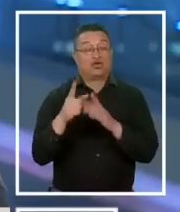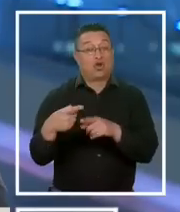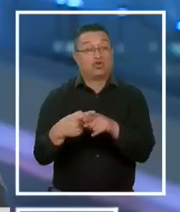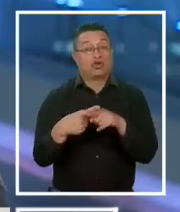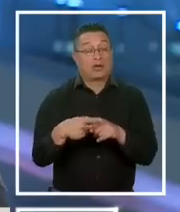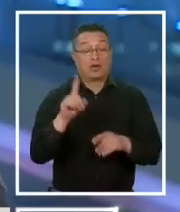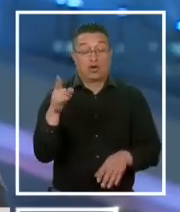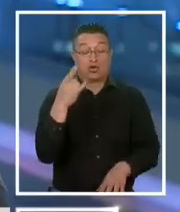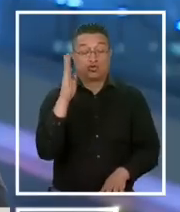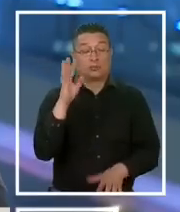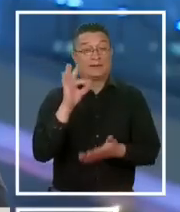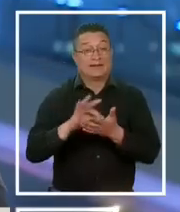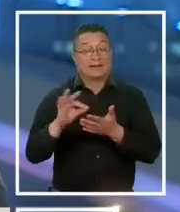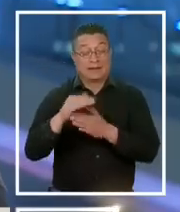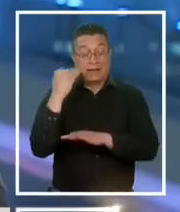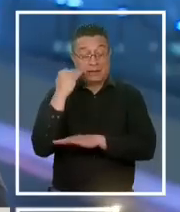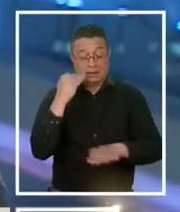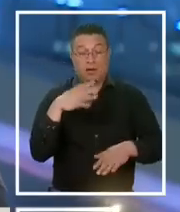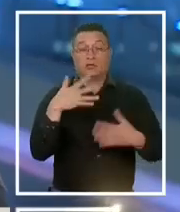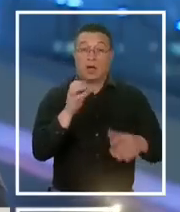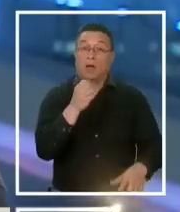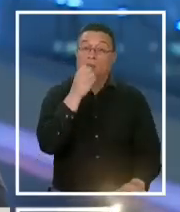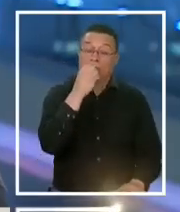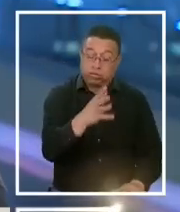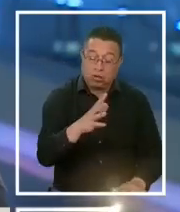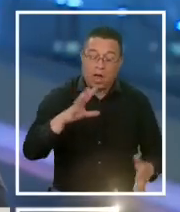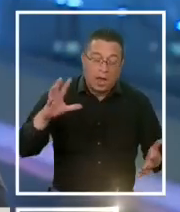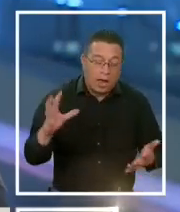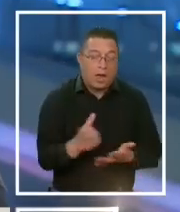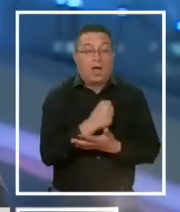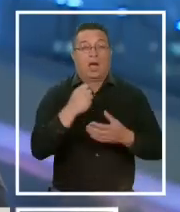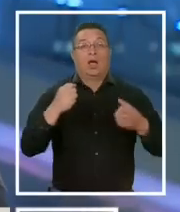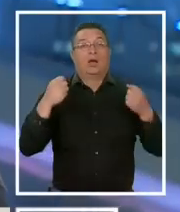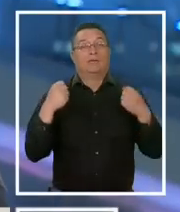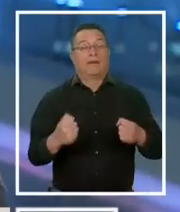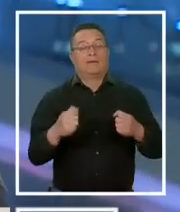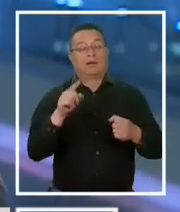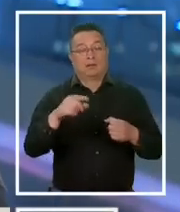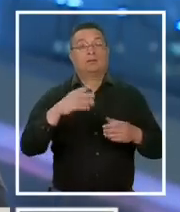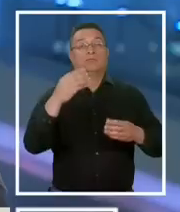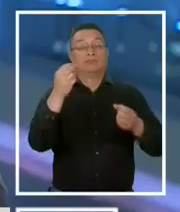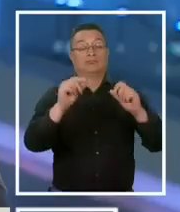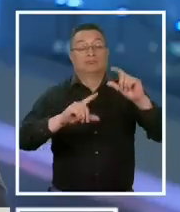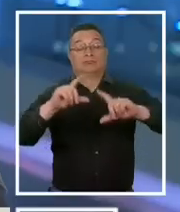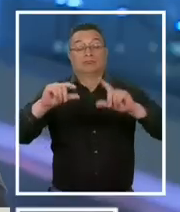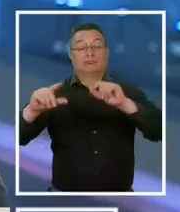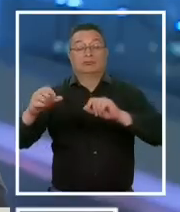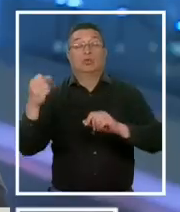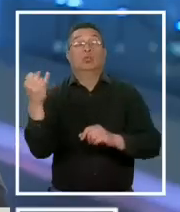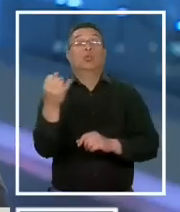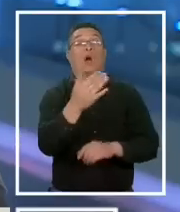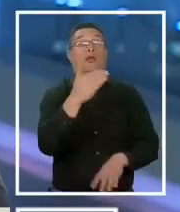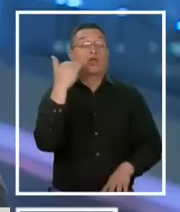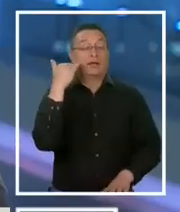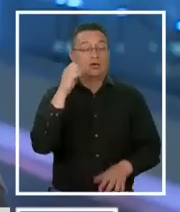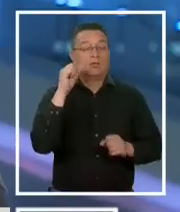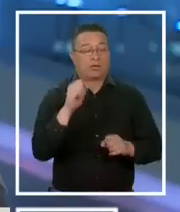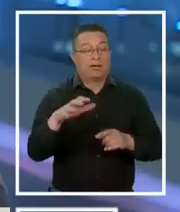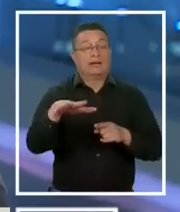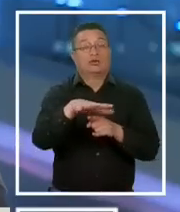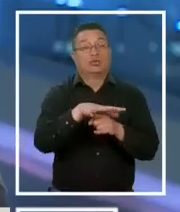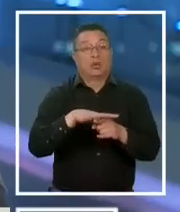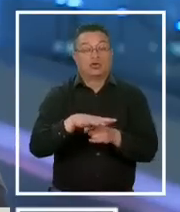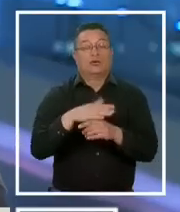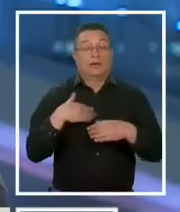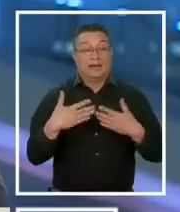la subsecretaría de la niñez haya anunciado por fin el hacer un catastro para determinar cuántos niños pueden estar en esta situación que